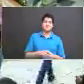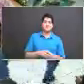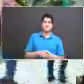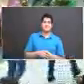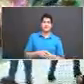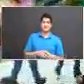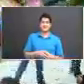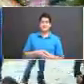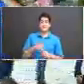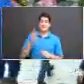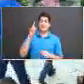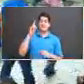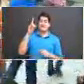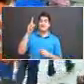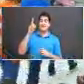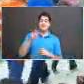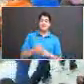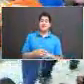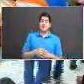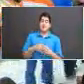Salvador, a ti